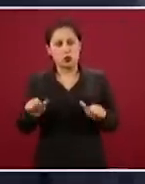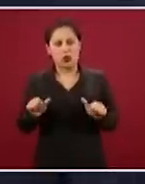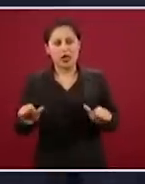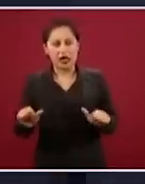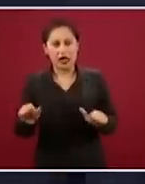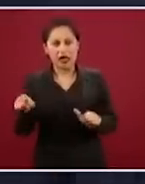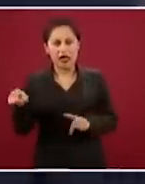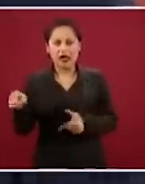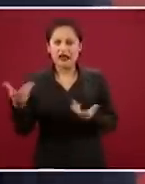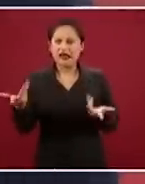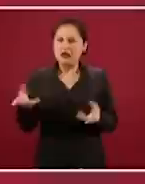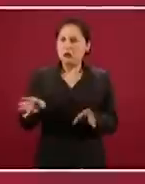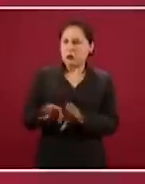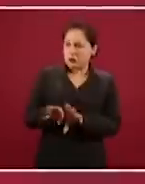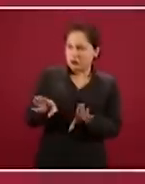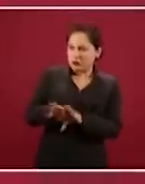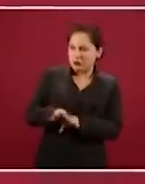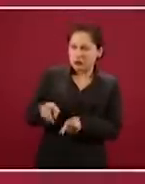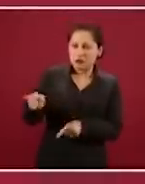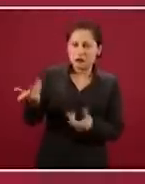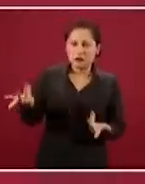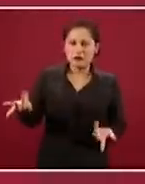hiciste,